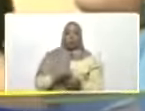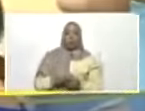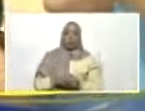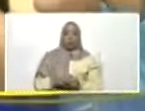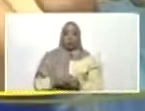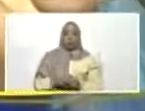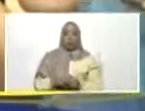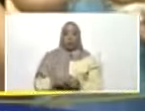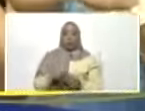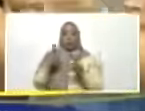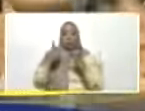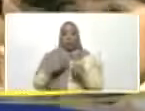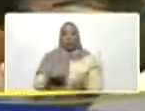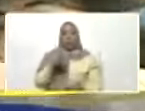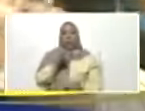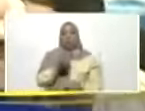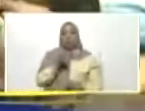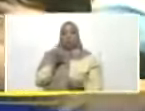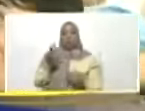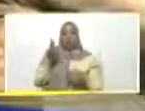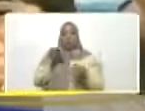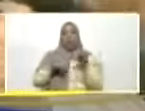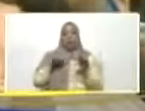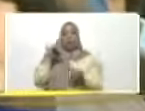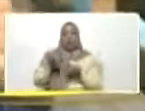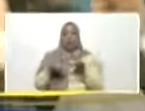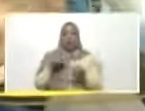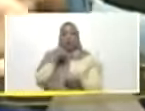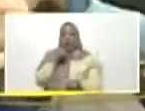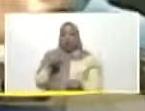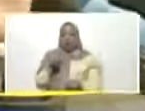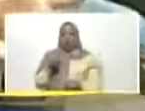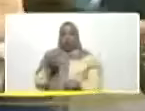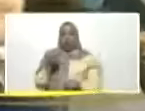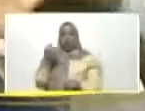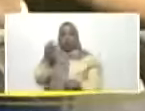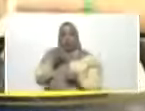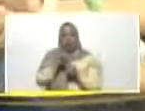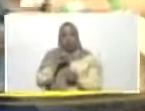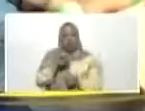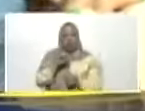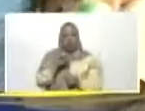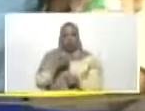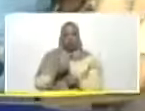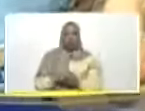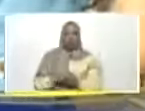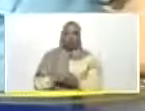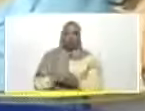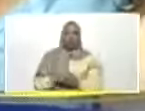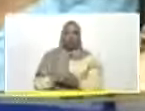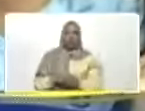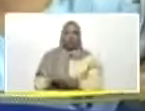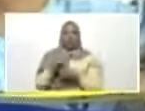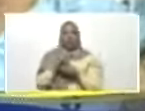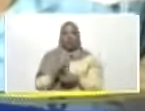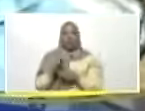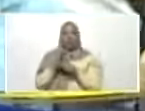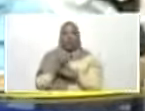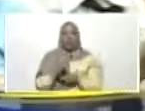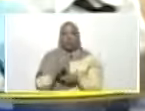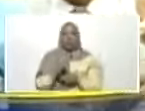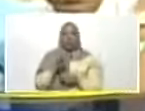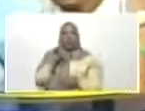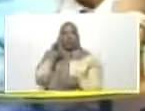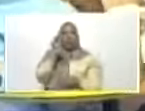número 22 animalista me anoto para cuidar el gatico cuida el